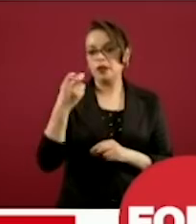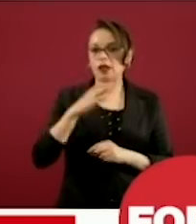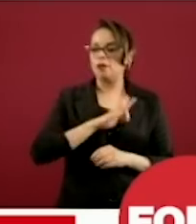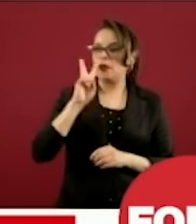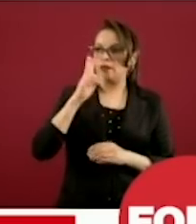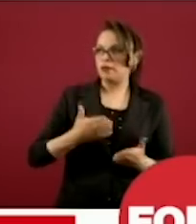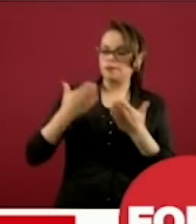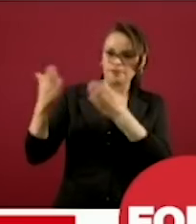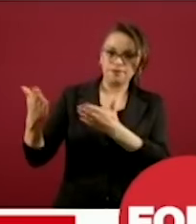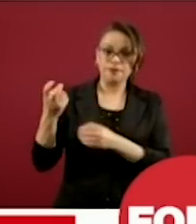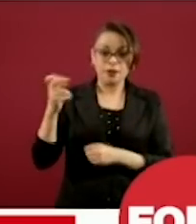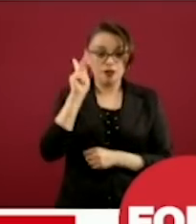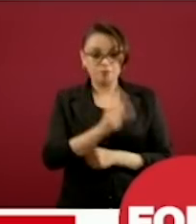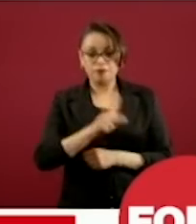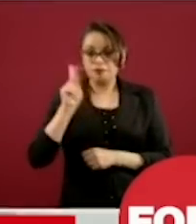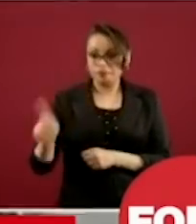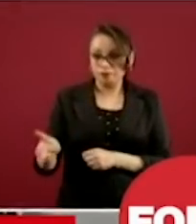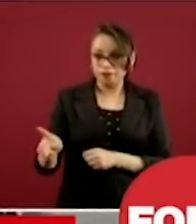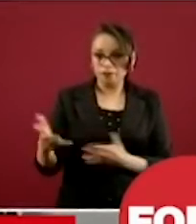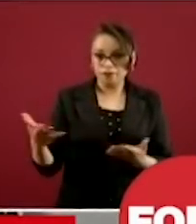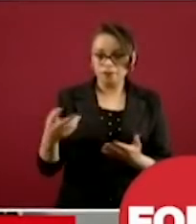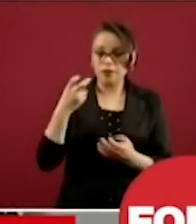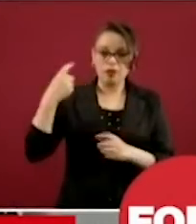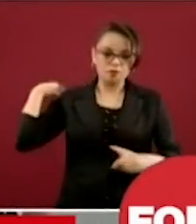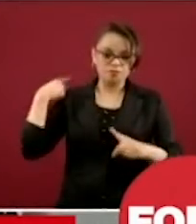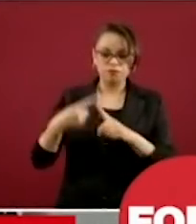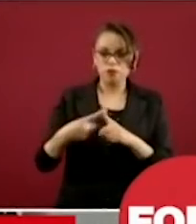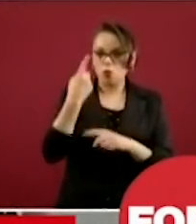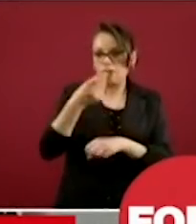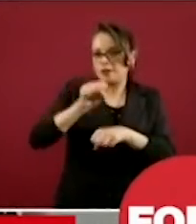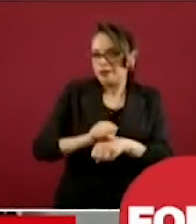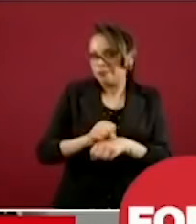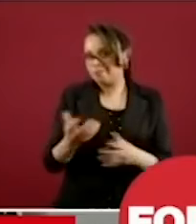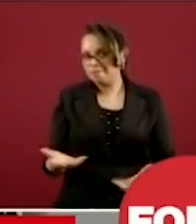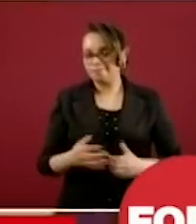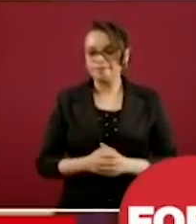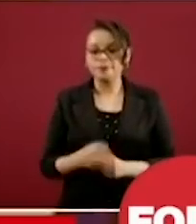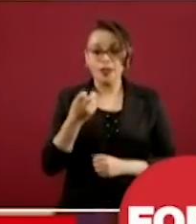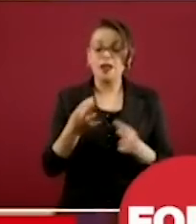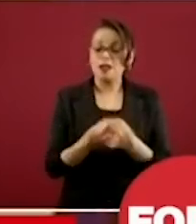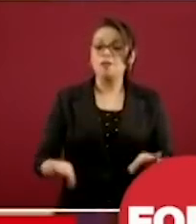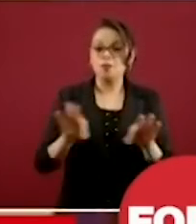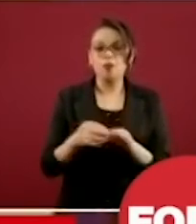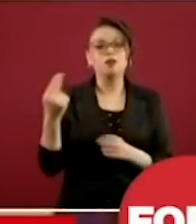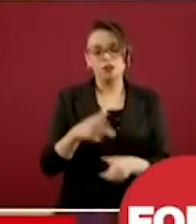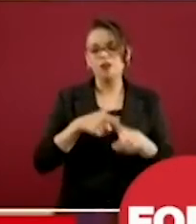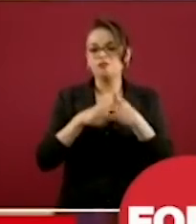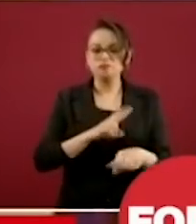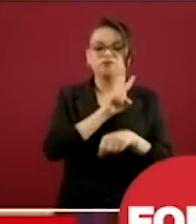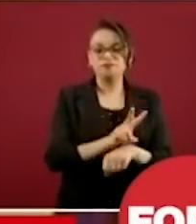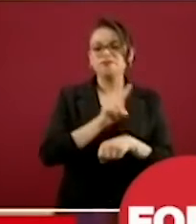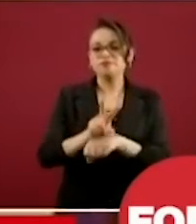una tendencia similar a la que hemos observado en la última semana. Esta tendencia también es importante darle seguimiento porque en la medida